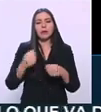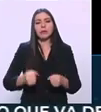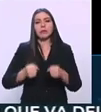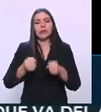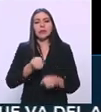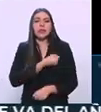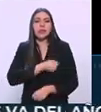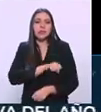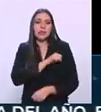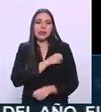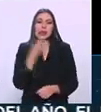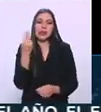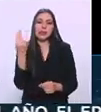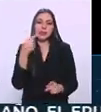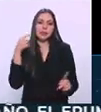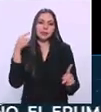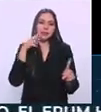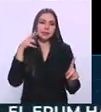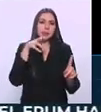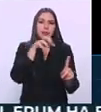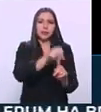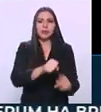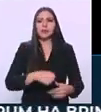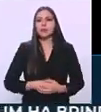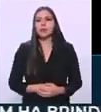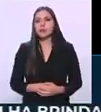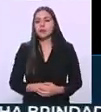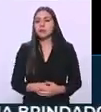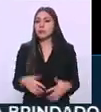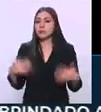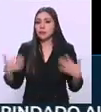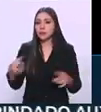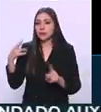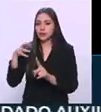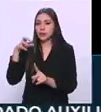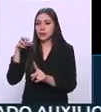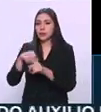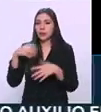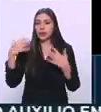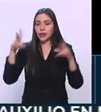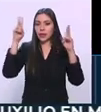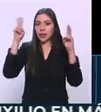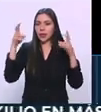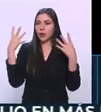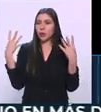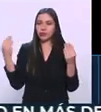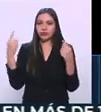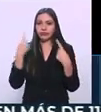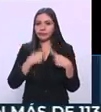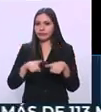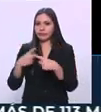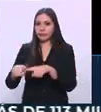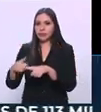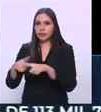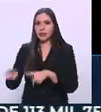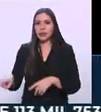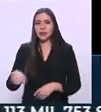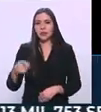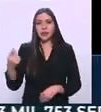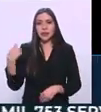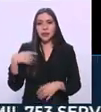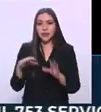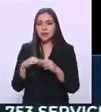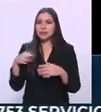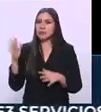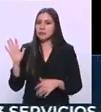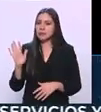pues es un gran reto y es un horizonte con una agenda muy, muy amplia. Y bueno, que se escucha muy